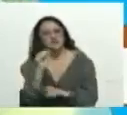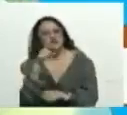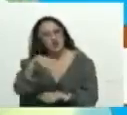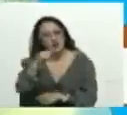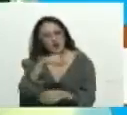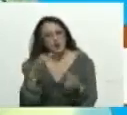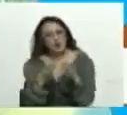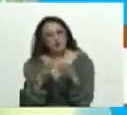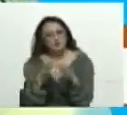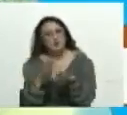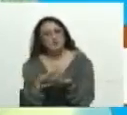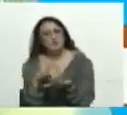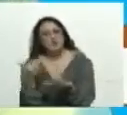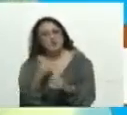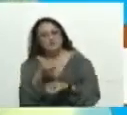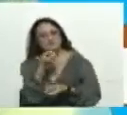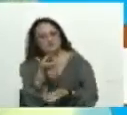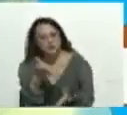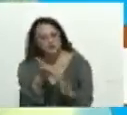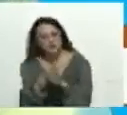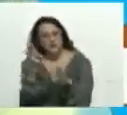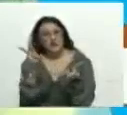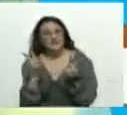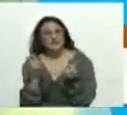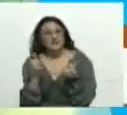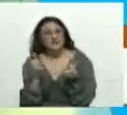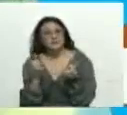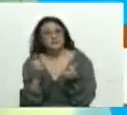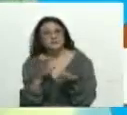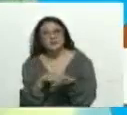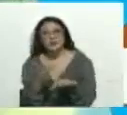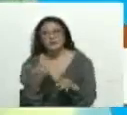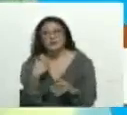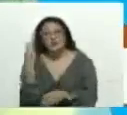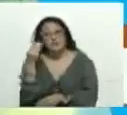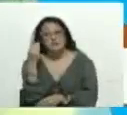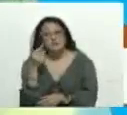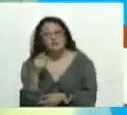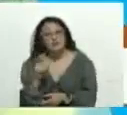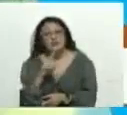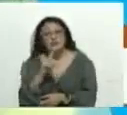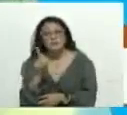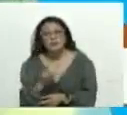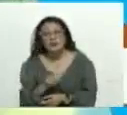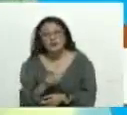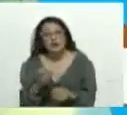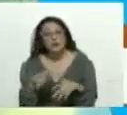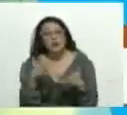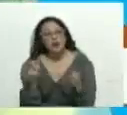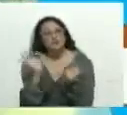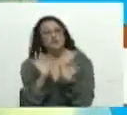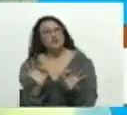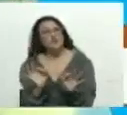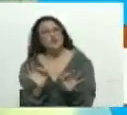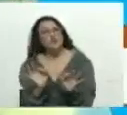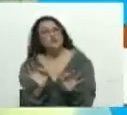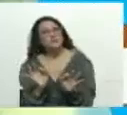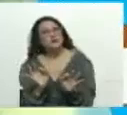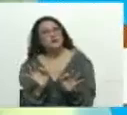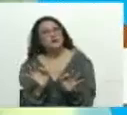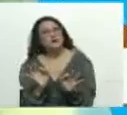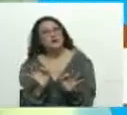Porque traigo yo porque traigo a colación este tema ahorita compañeros porque yo creo que debemos preguntarnos Cuál es el modelo y